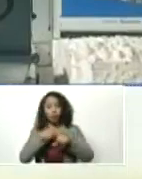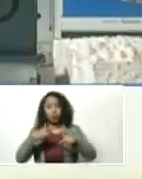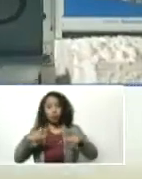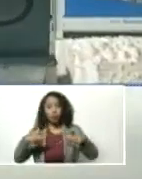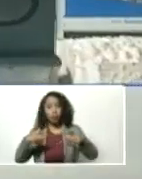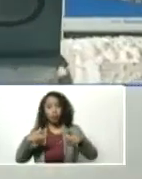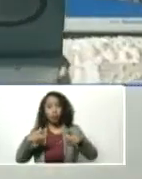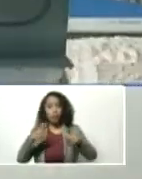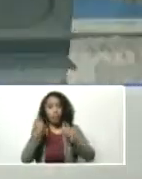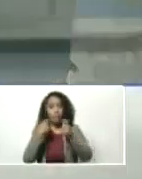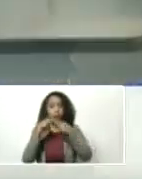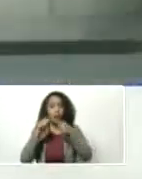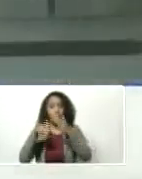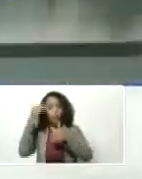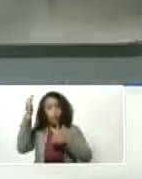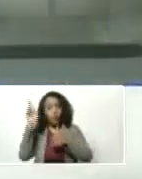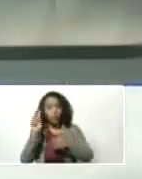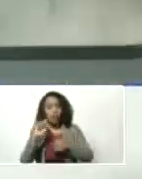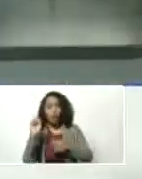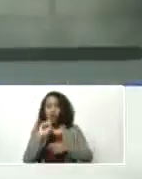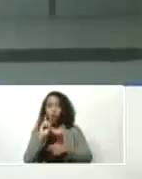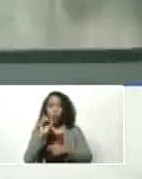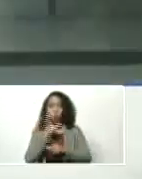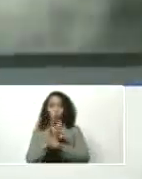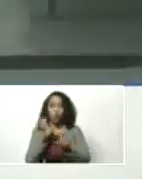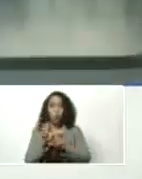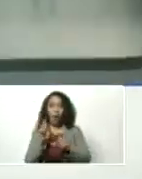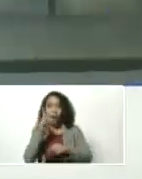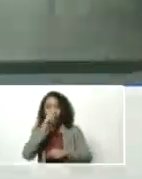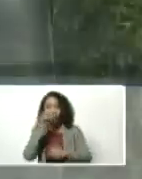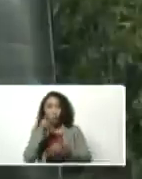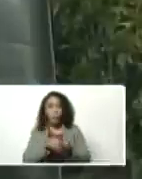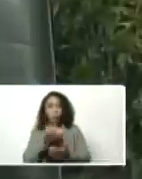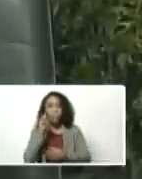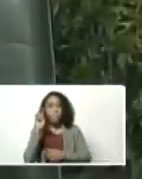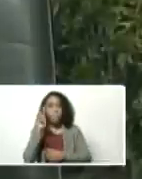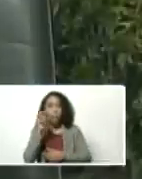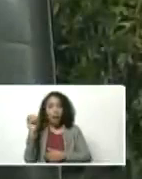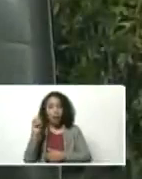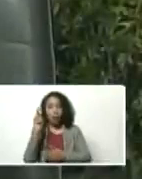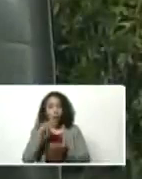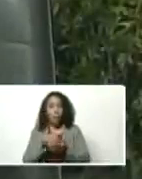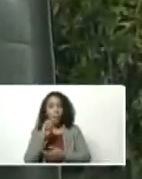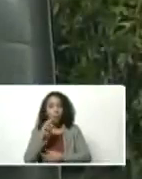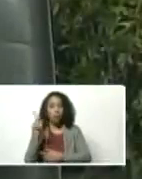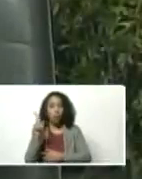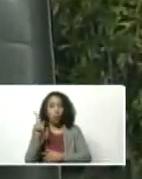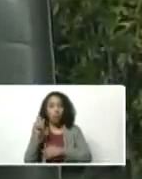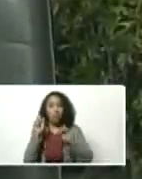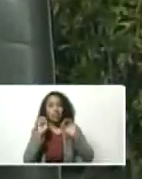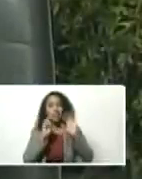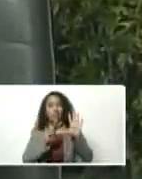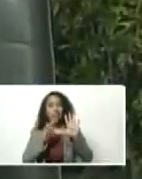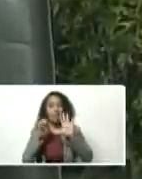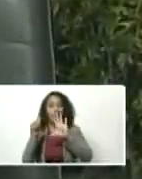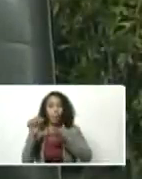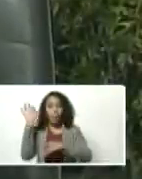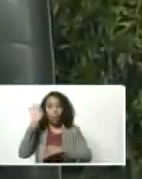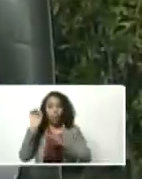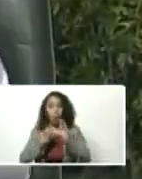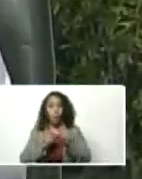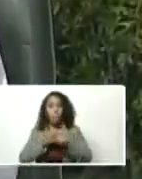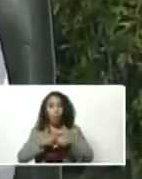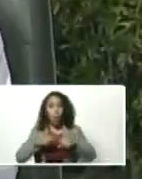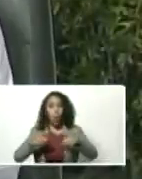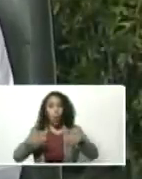de las exportaciones no tradicionales. Entre el año 2020 y 2021 el crecimiento fue del 76%.